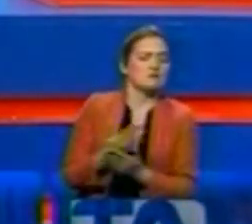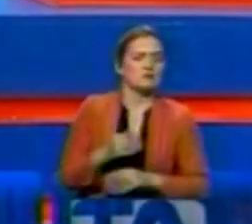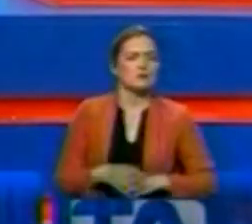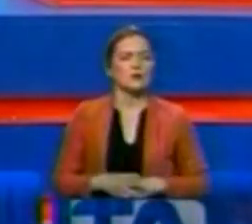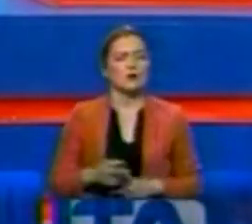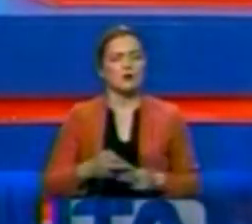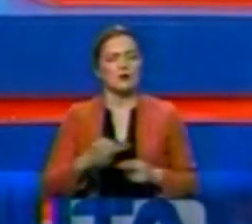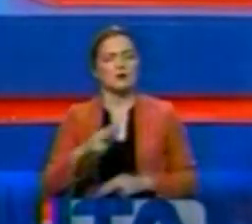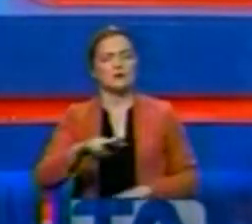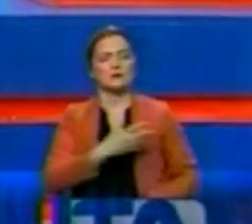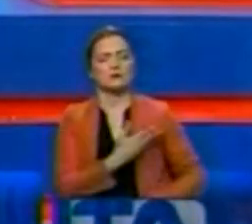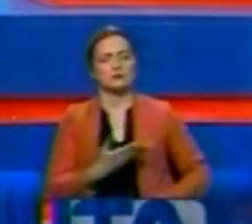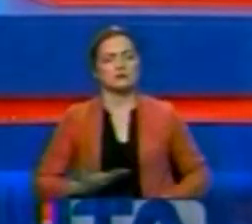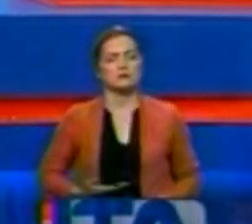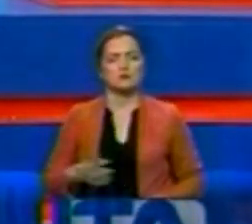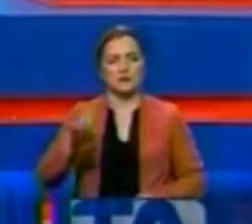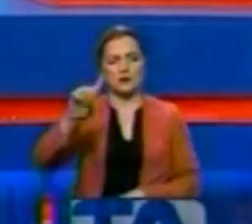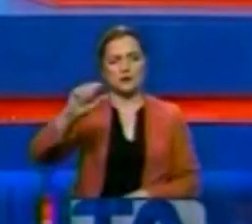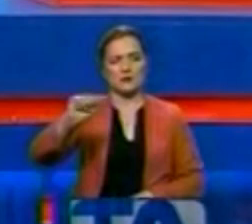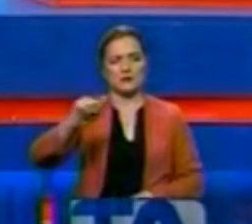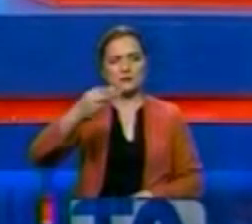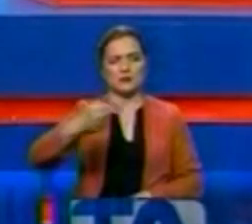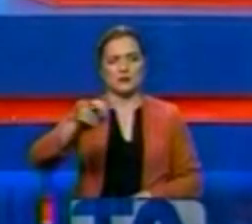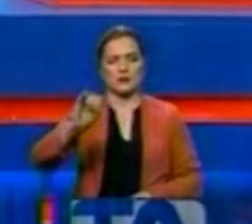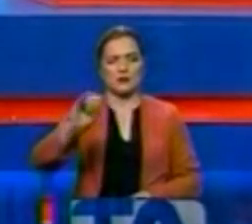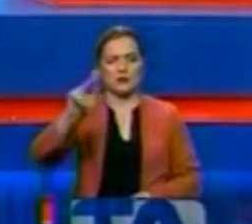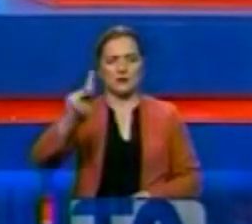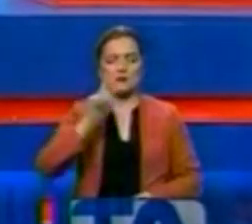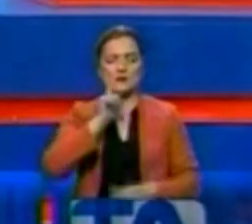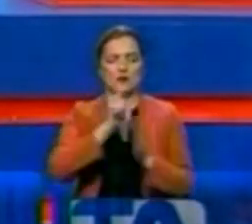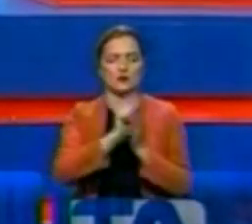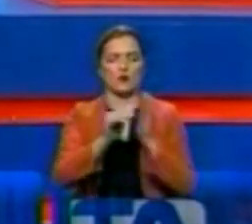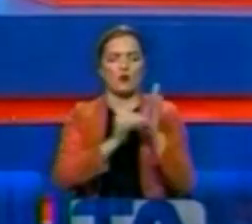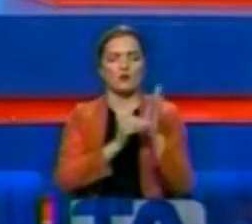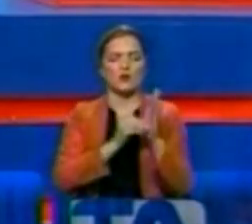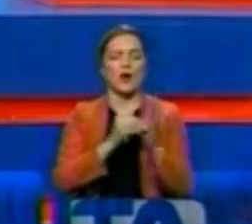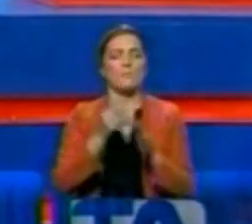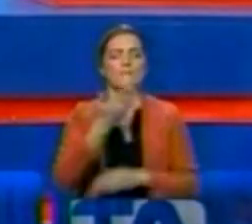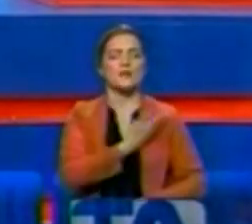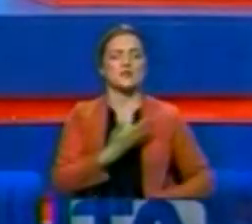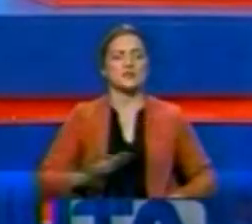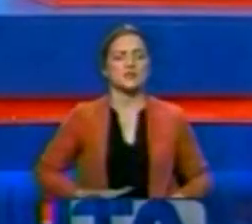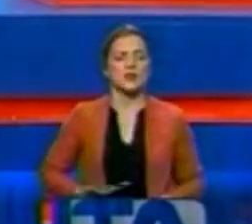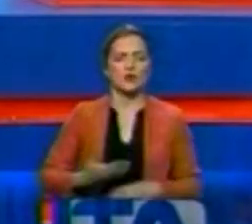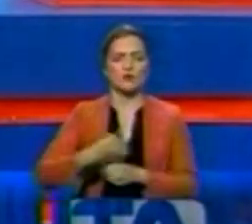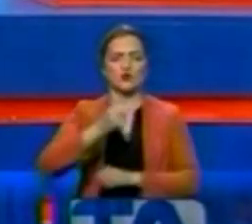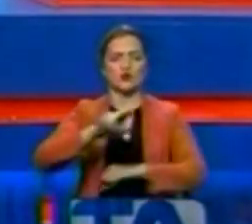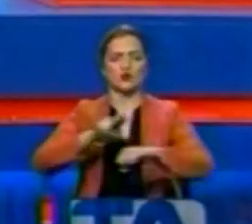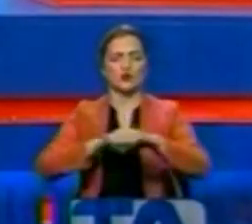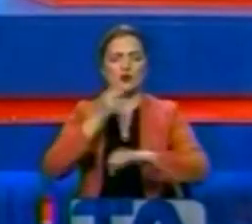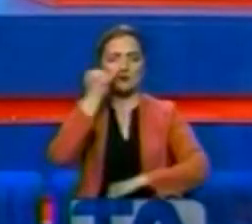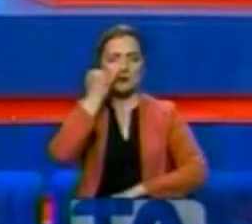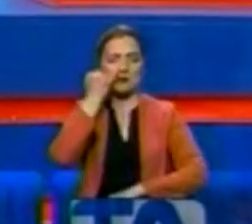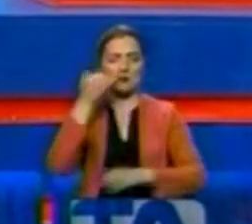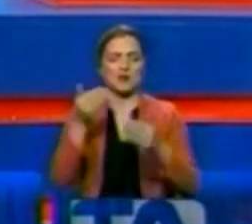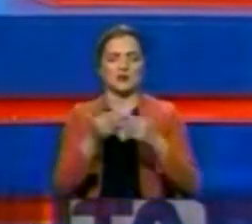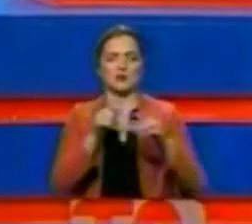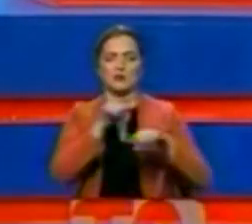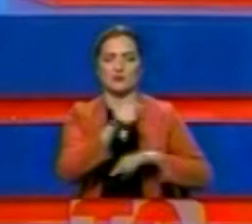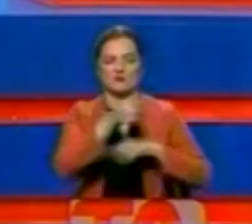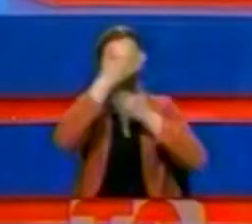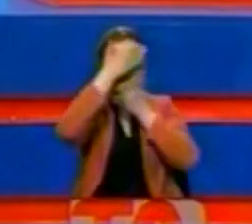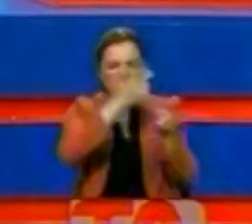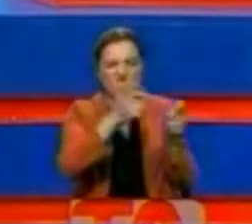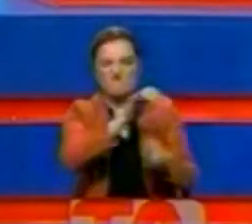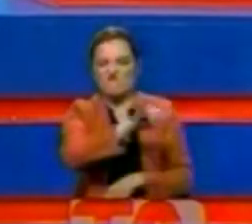ex vicepresidente Alberto Dajic presentó una denuncia contra Jaime Vargas, presidente de la CONAIE, por el delito